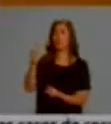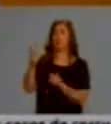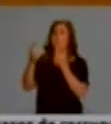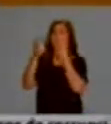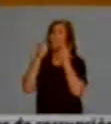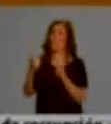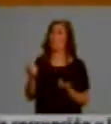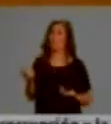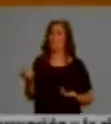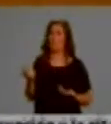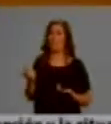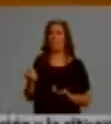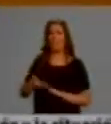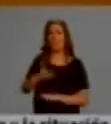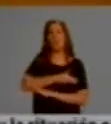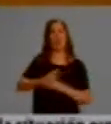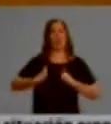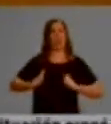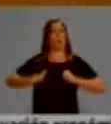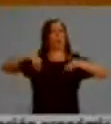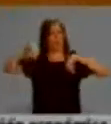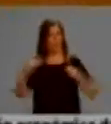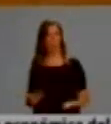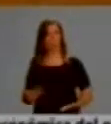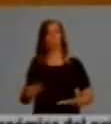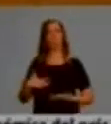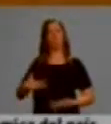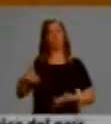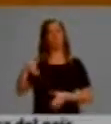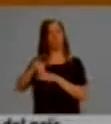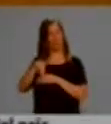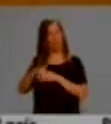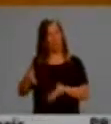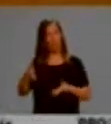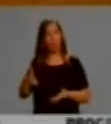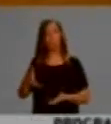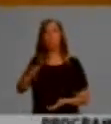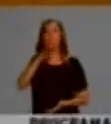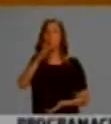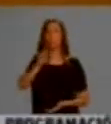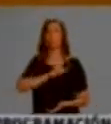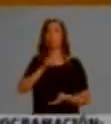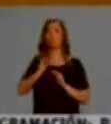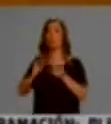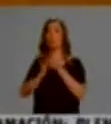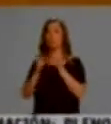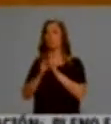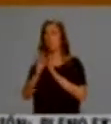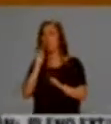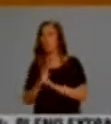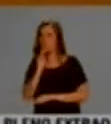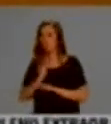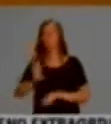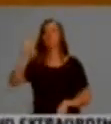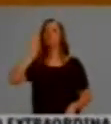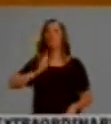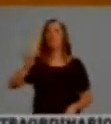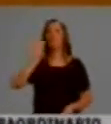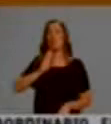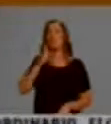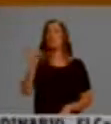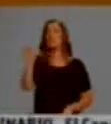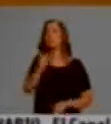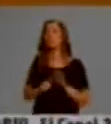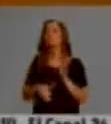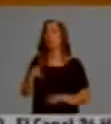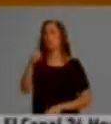crecido, ha vivido y ha ganado elecciones aupado en un sistema de financiación ilegal durante más de